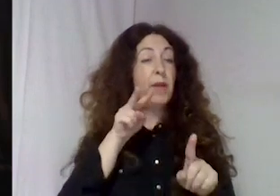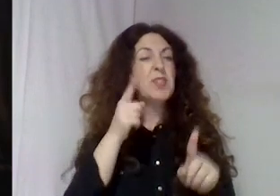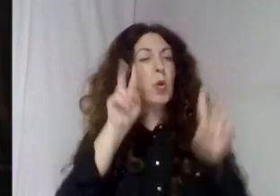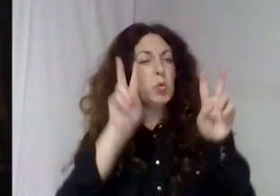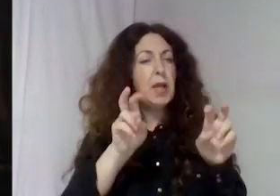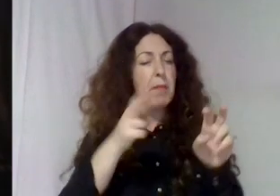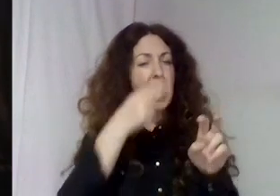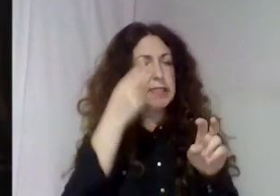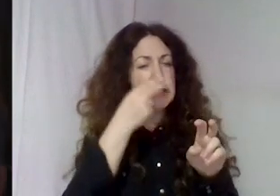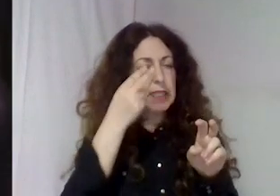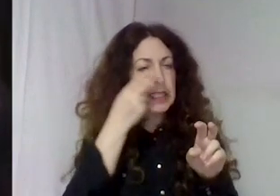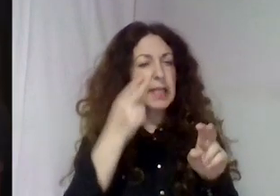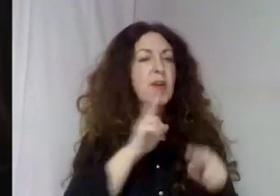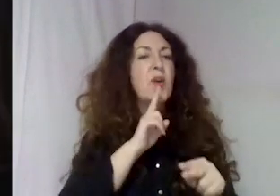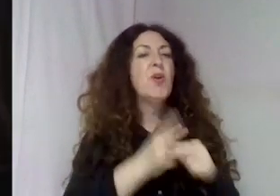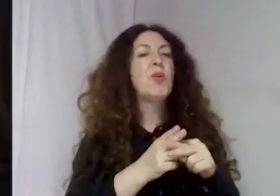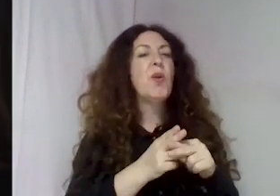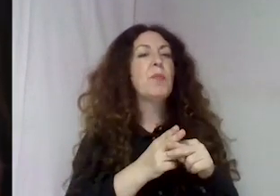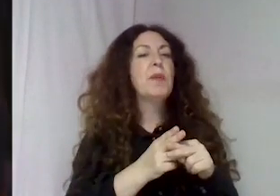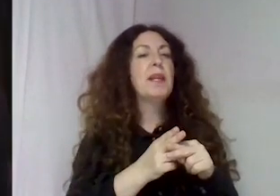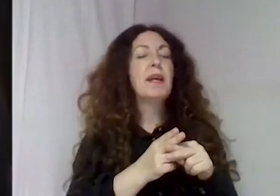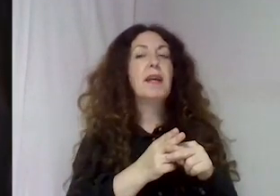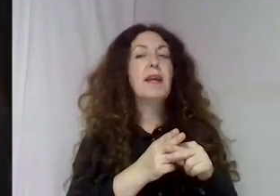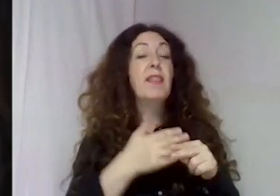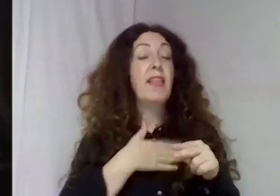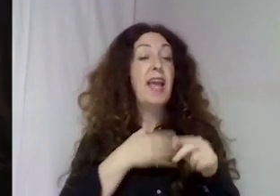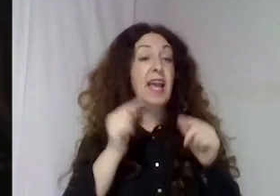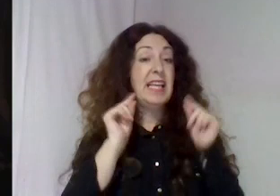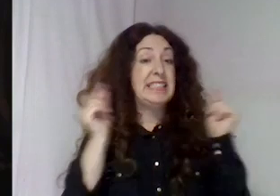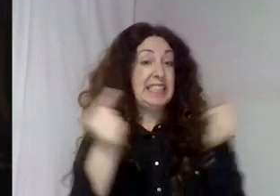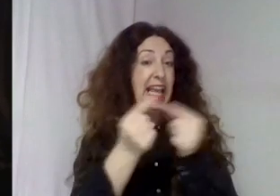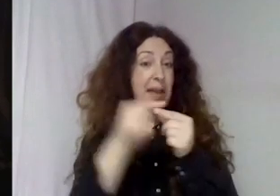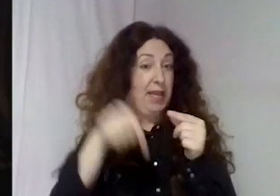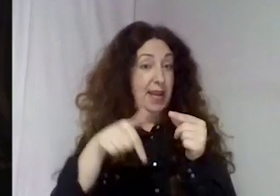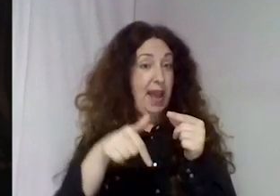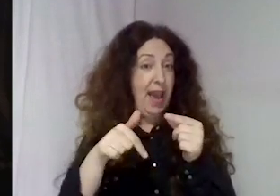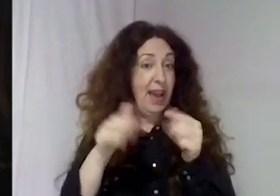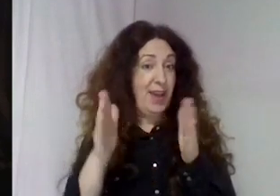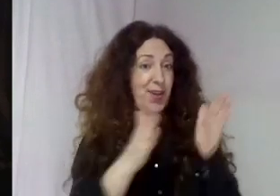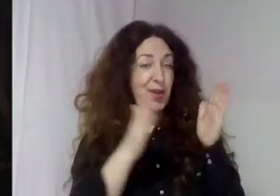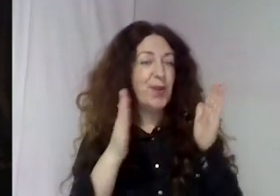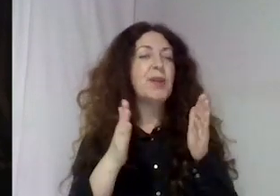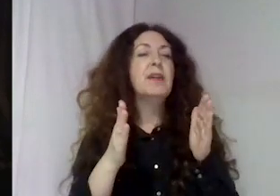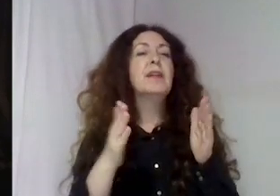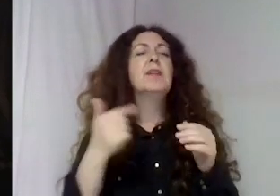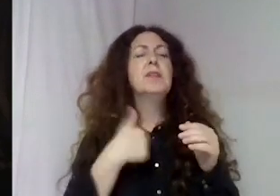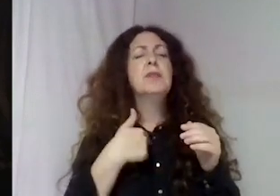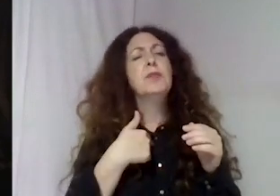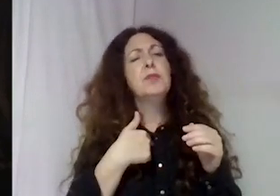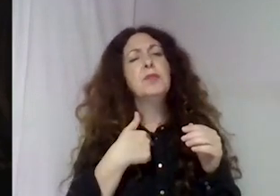Y ya sabéis que Foucault murió de sida que adquirió